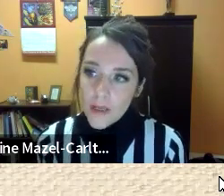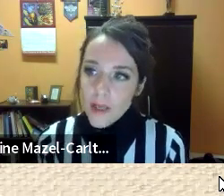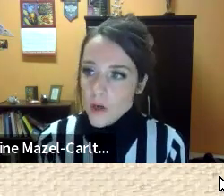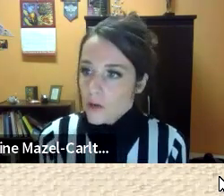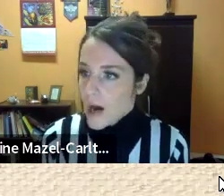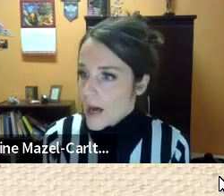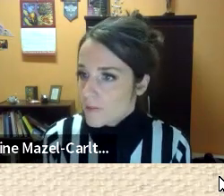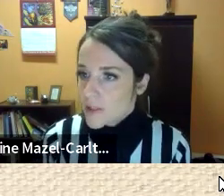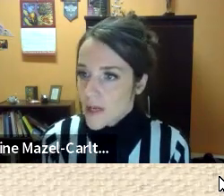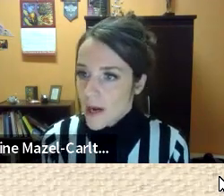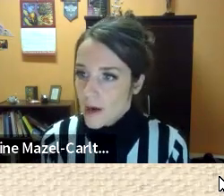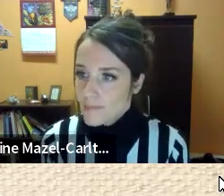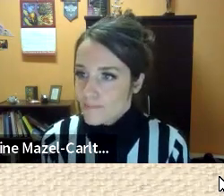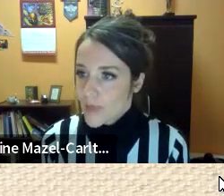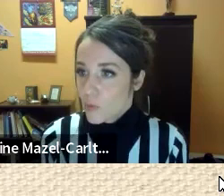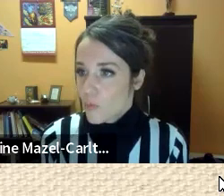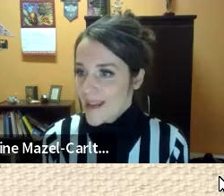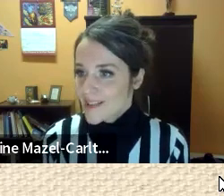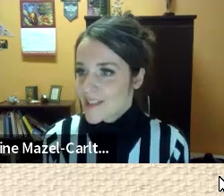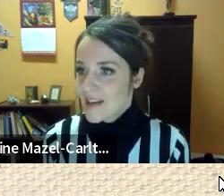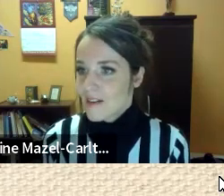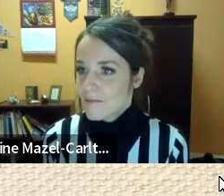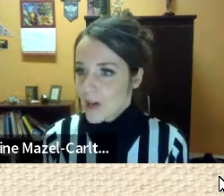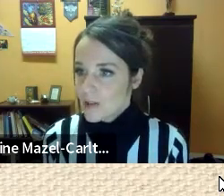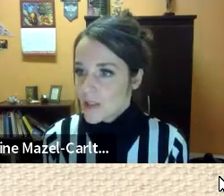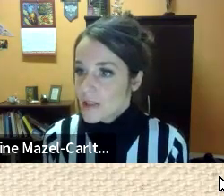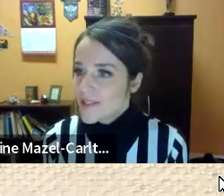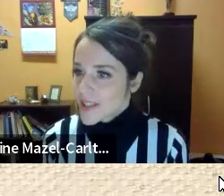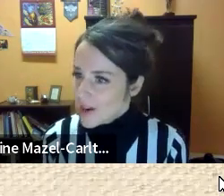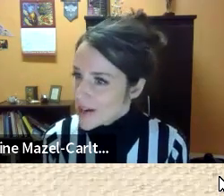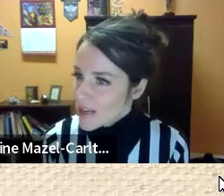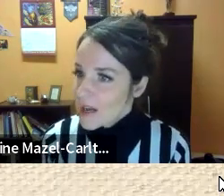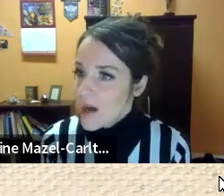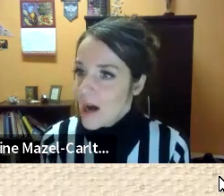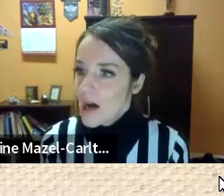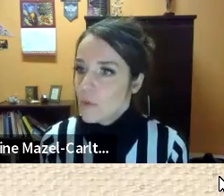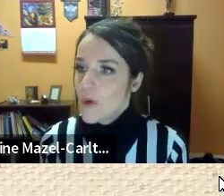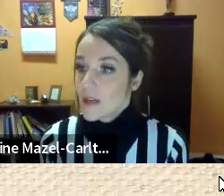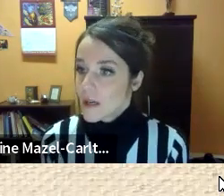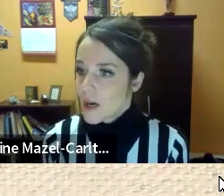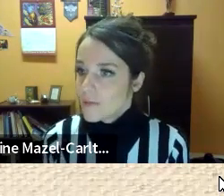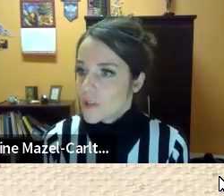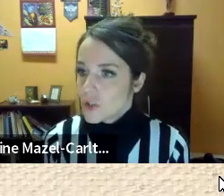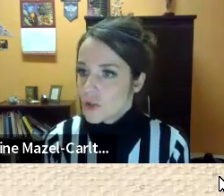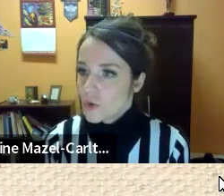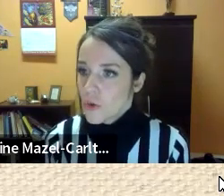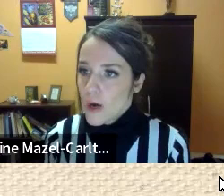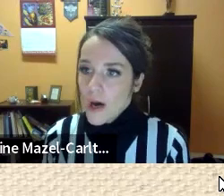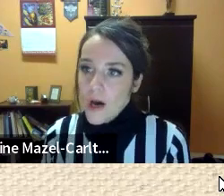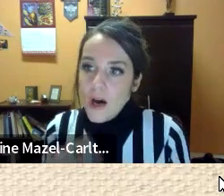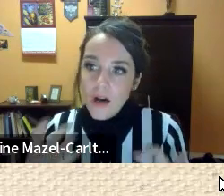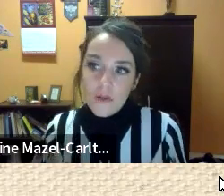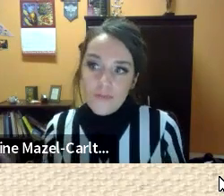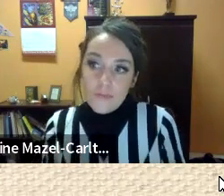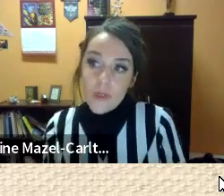hemos experimentado también el involucramiento de las policías en nuestras vidas, que se ha sentido muy